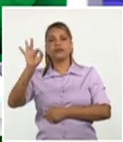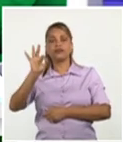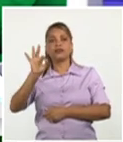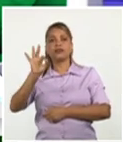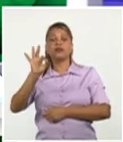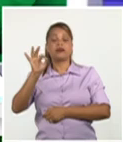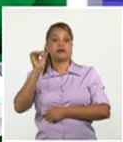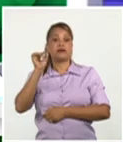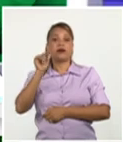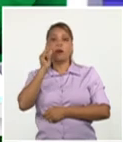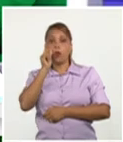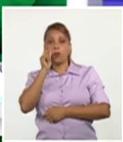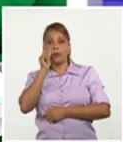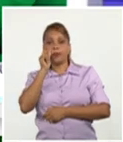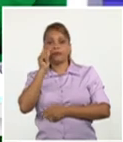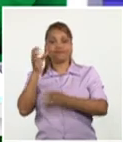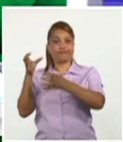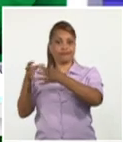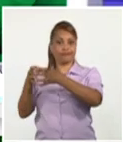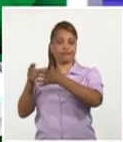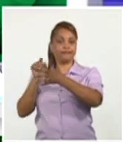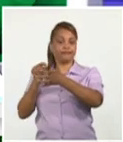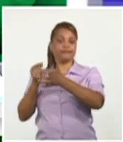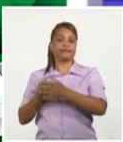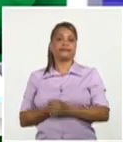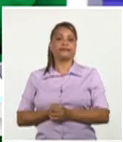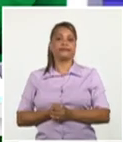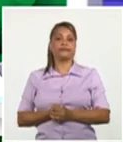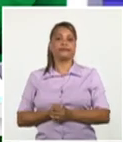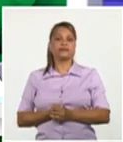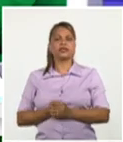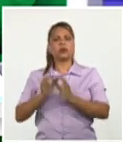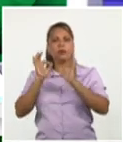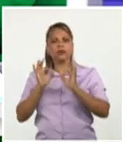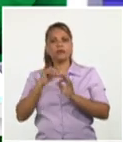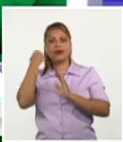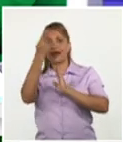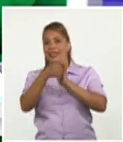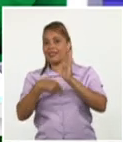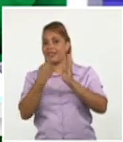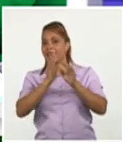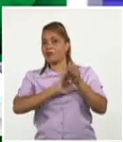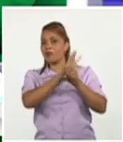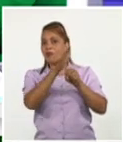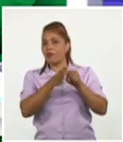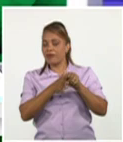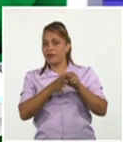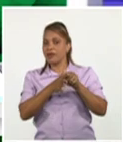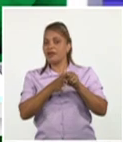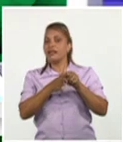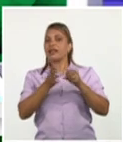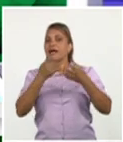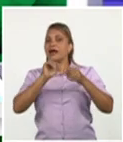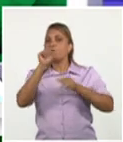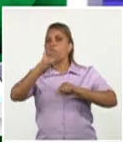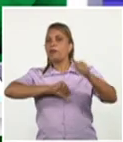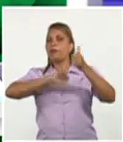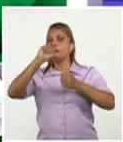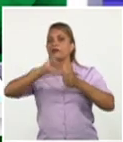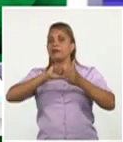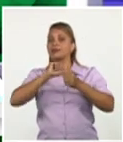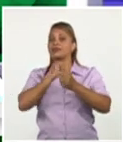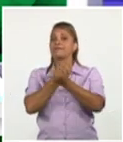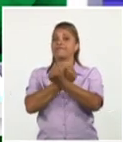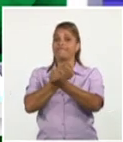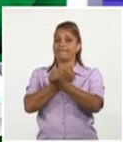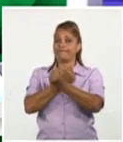masculino. Y como es característico en esta enfermedad, su comportamiento de mucho riesgo con